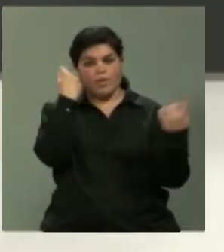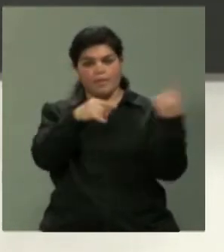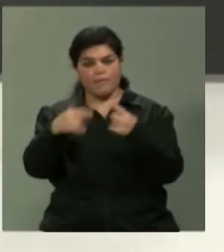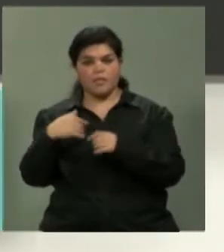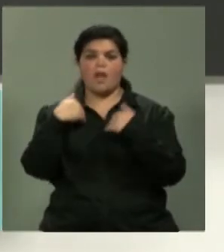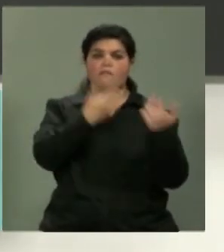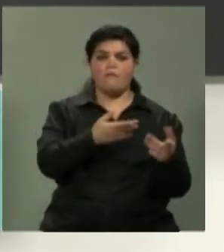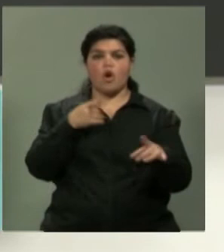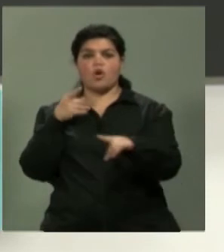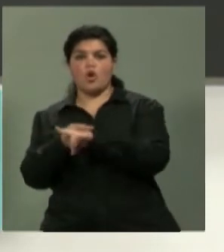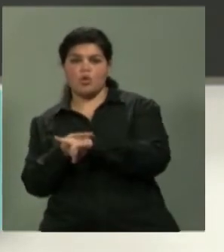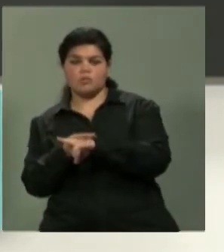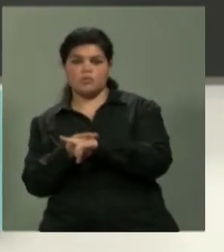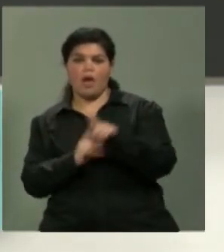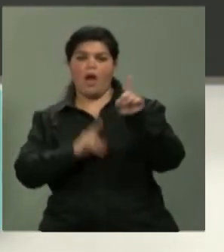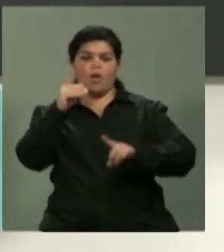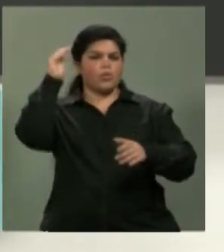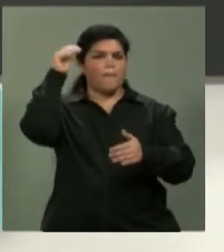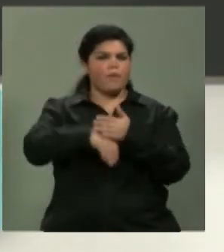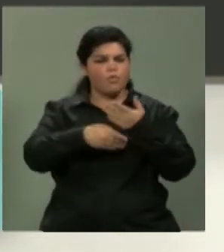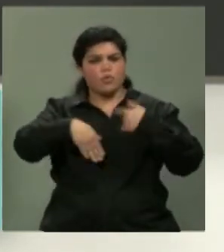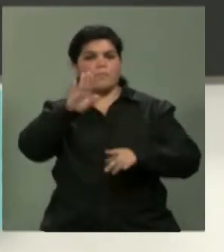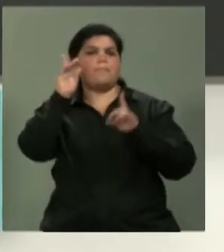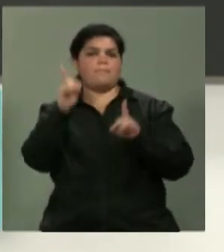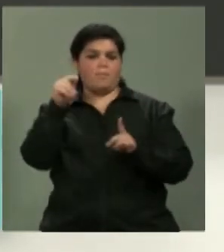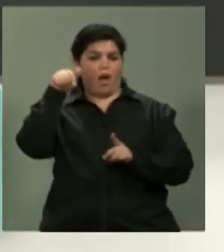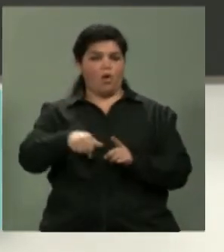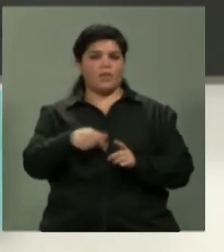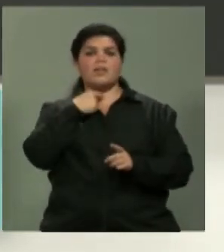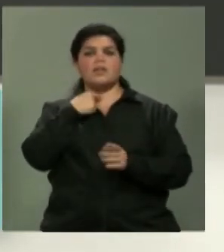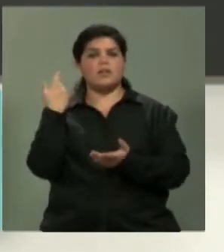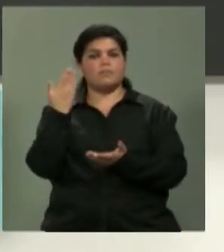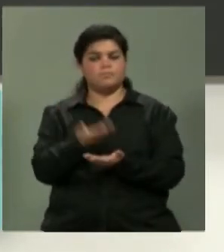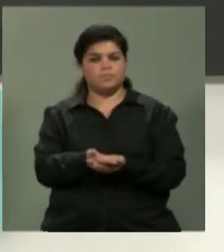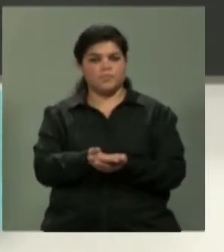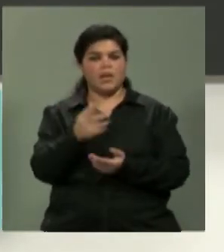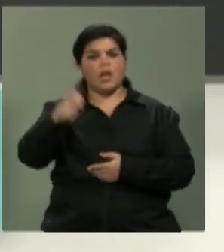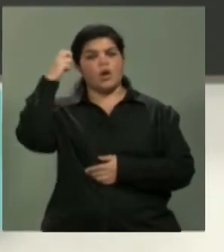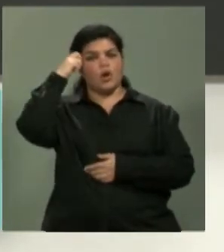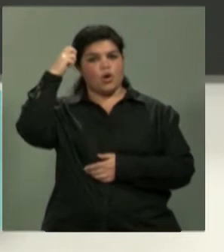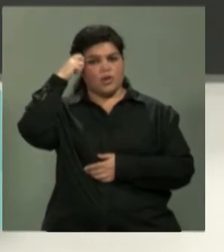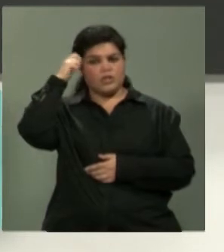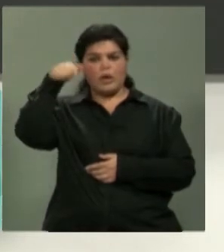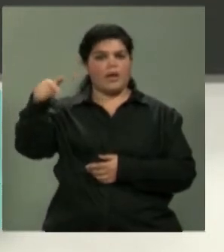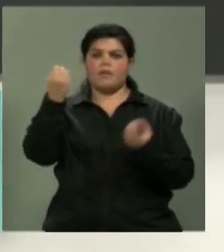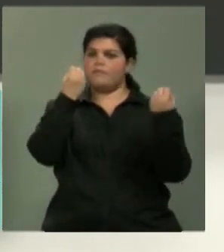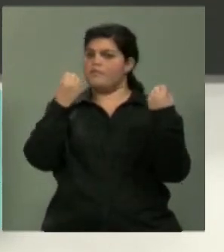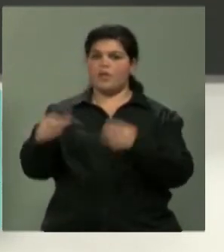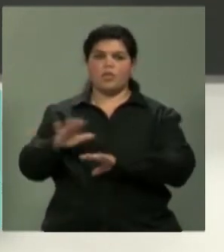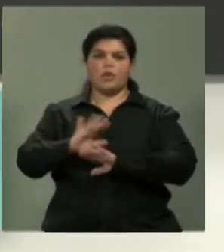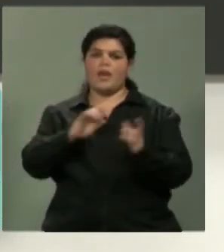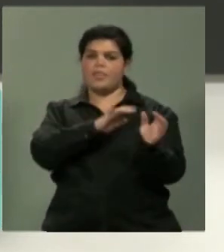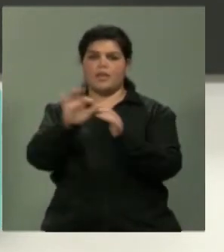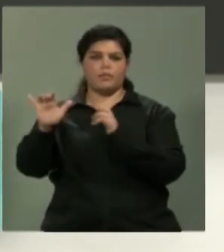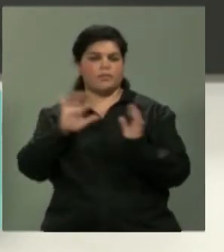favor, en contra, y algunos yendo más profundo, que es lo que quería plantear ahora. En el Congreso se abandonó la discusión, sobre todo por el